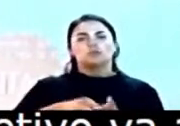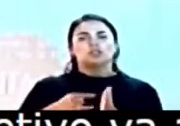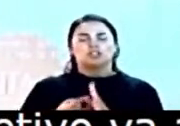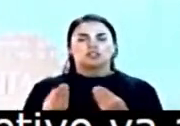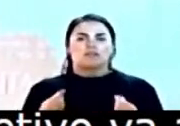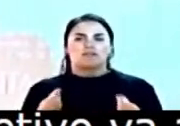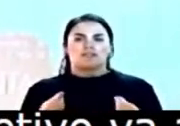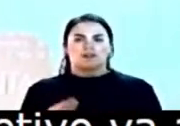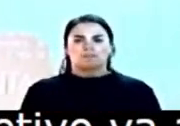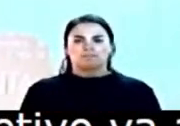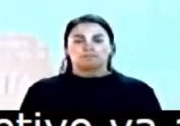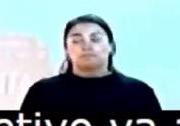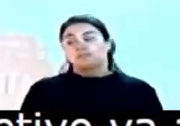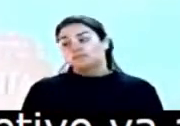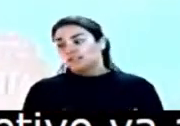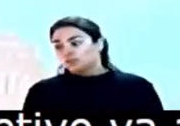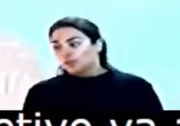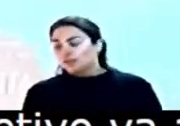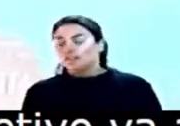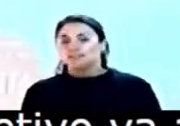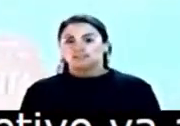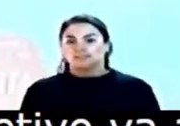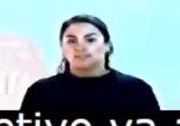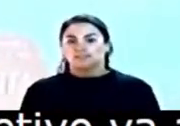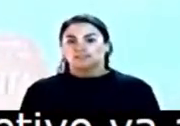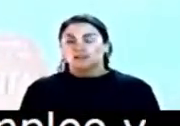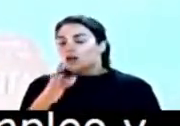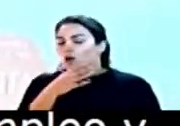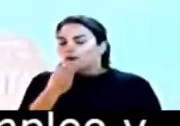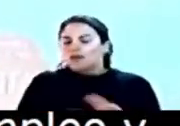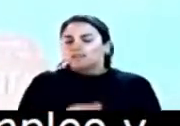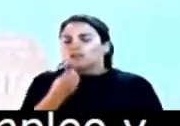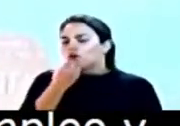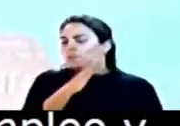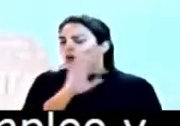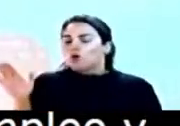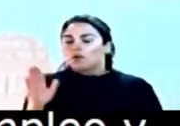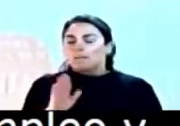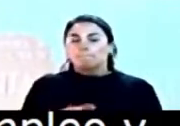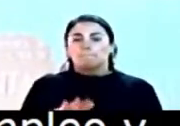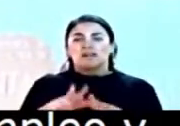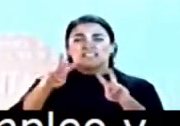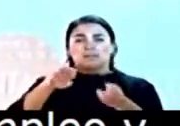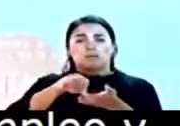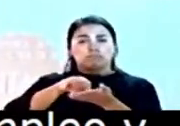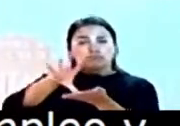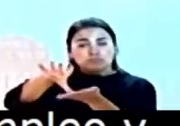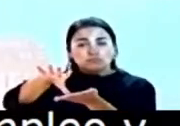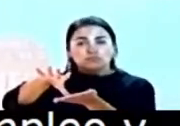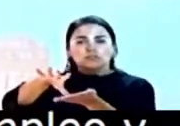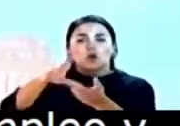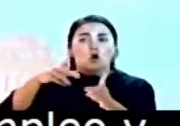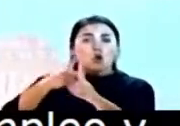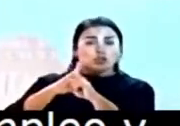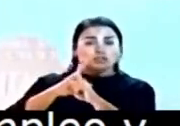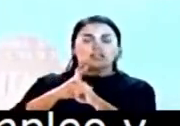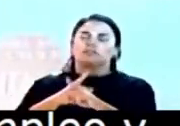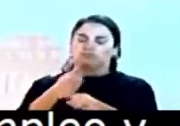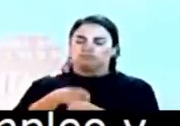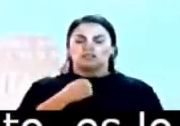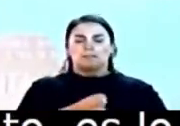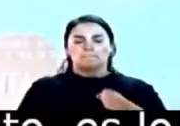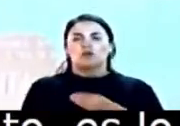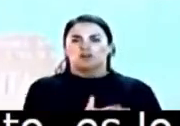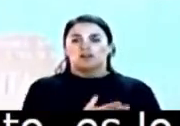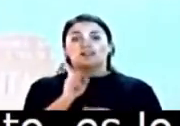vida. Y por tanto es lo mejor que podemos hacer contra el reto demográfico, es la creación de empleo y